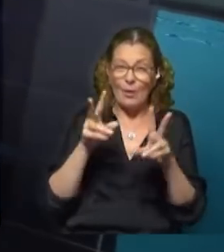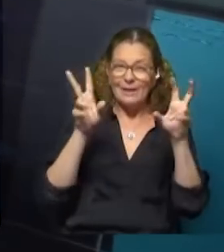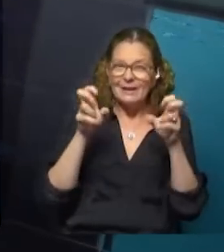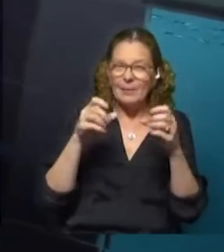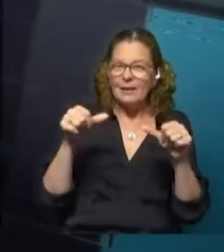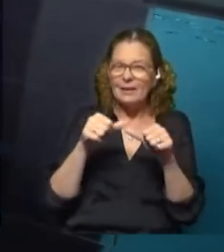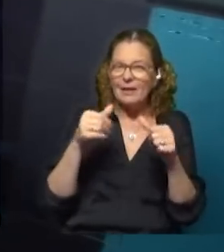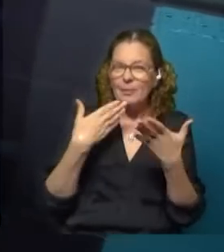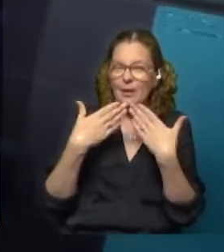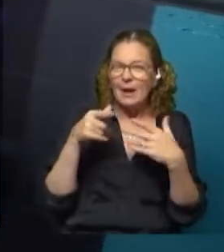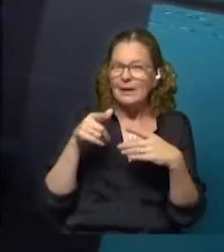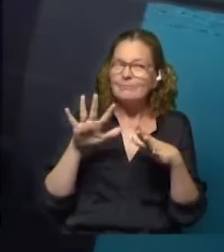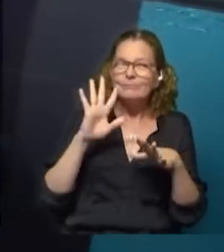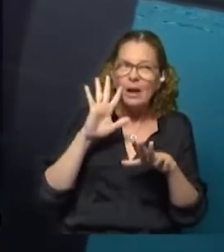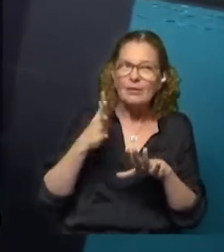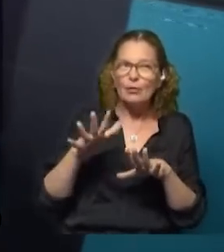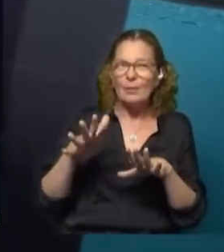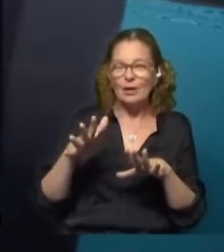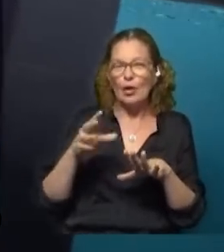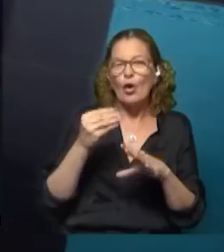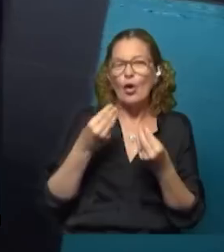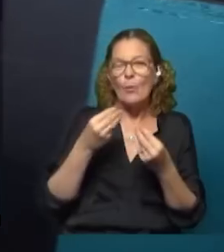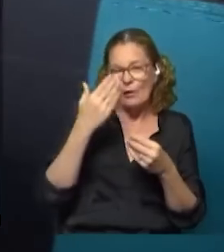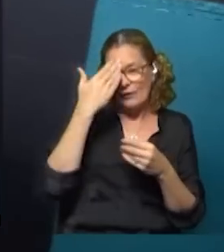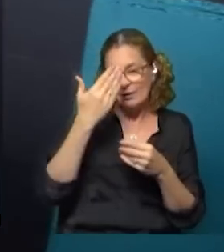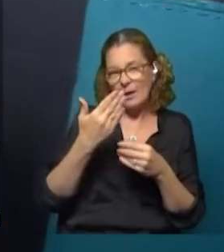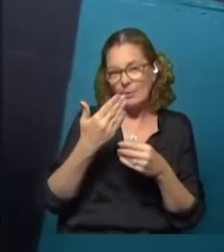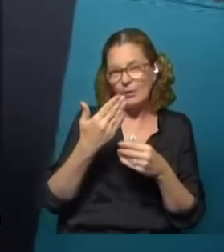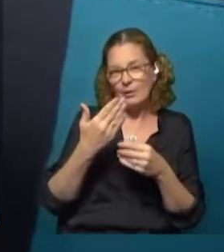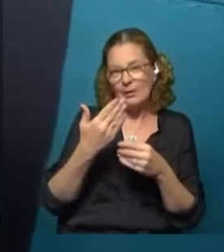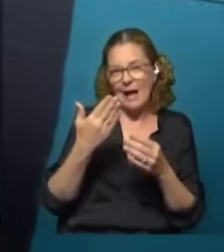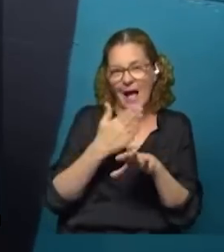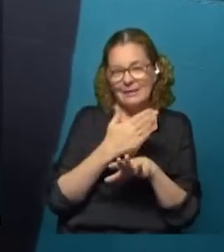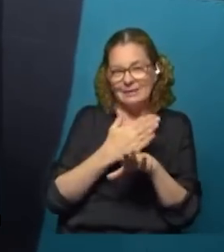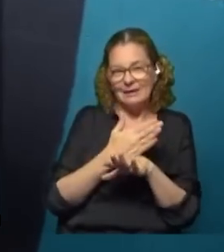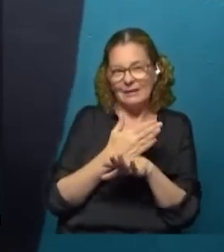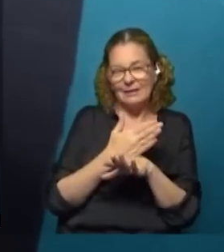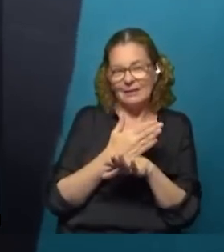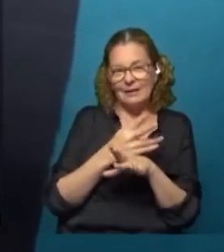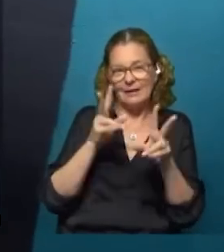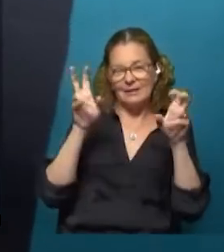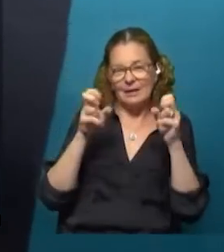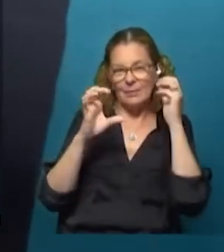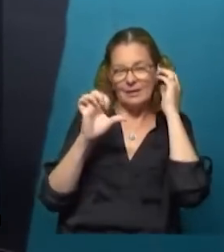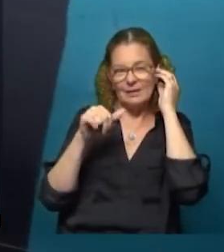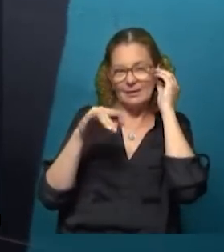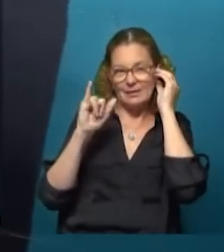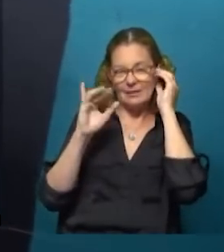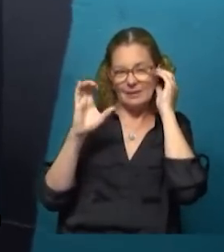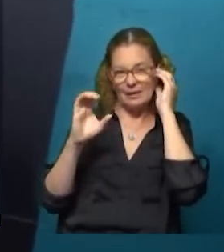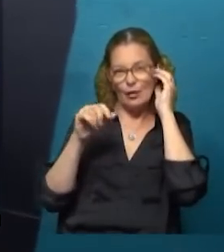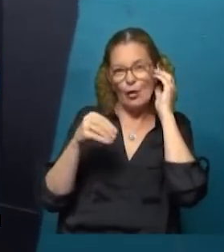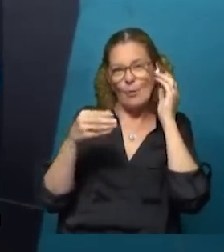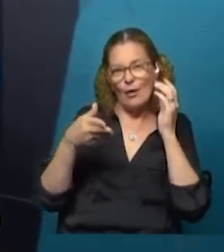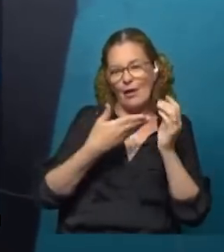y ahí hay similitudes en Cómo el frente amplio trató inicialmente el tema sendictic tiene similitudes